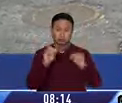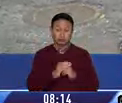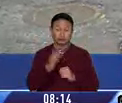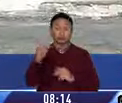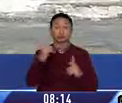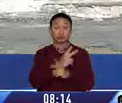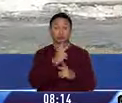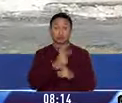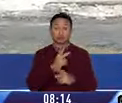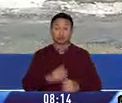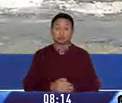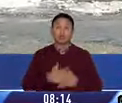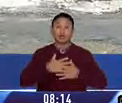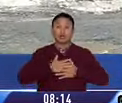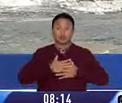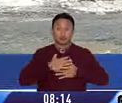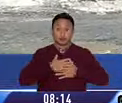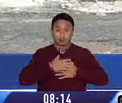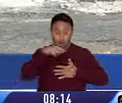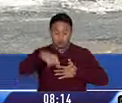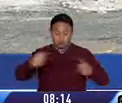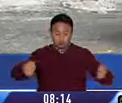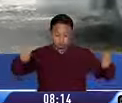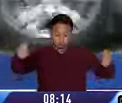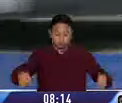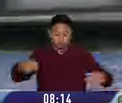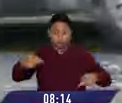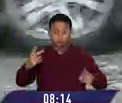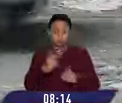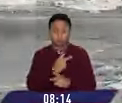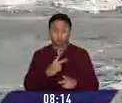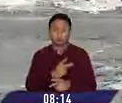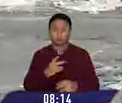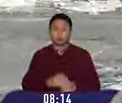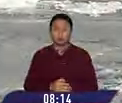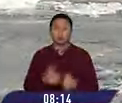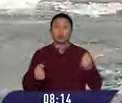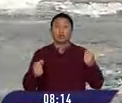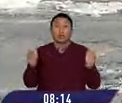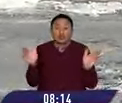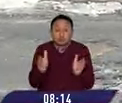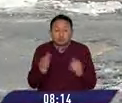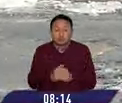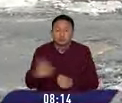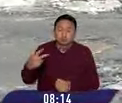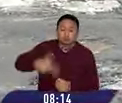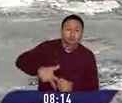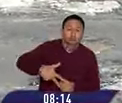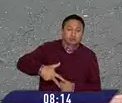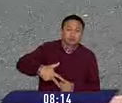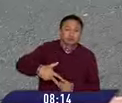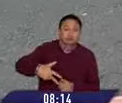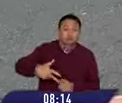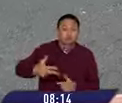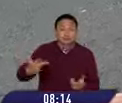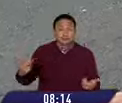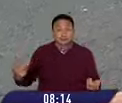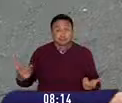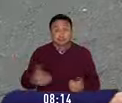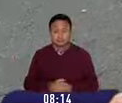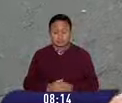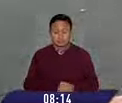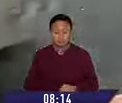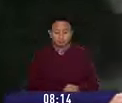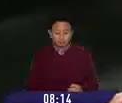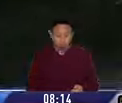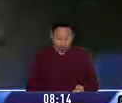peligro. Yo puse la llanta aquí, sí, yo puse la llanta ahí porque es un peligro, pues. Carro pequeño que ahí se hunde ahí y ahí se queda ahí. Pueden venir y hacer